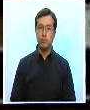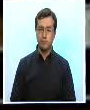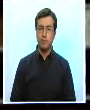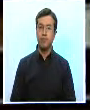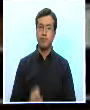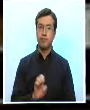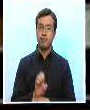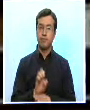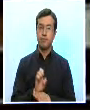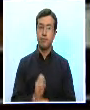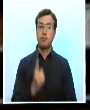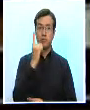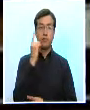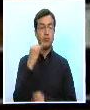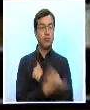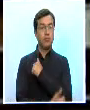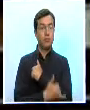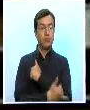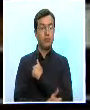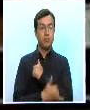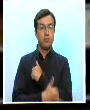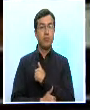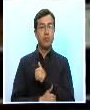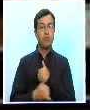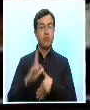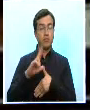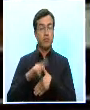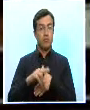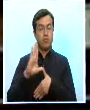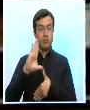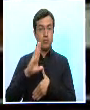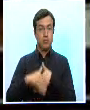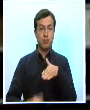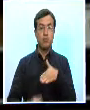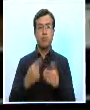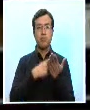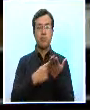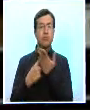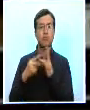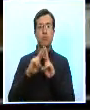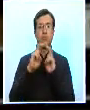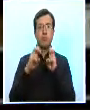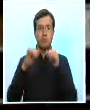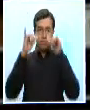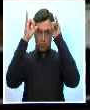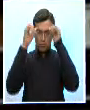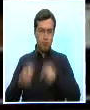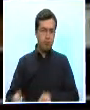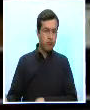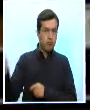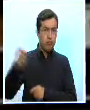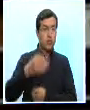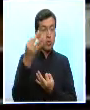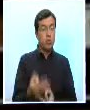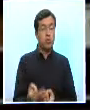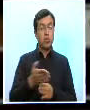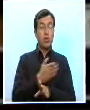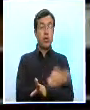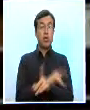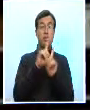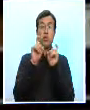Ecuador es uno de los países iberoamericanos donde se ha potenciado el debate respecto de las corridas de toros de hecho la consulta